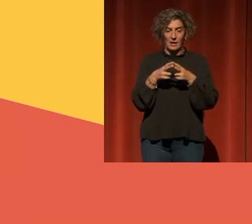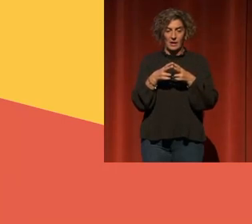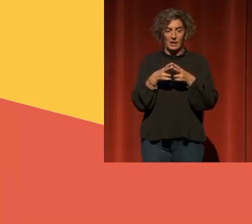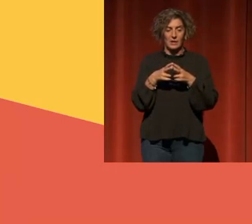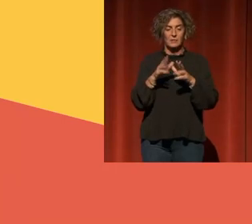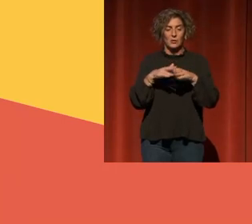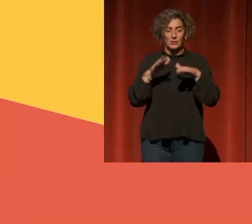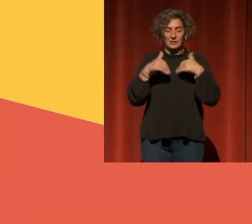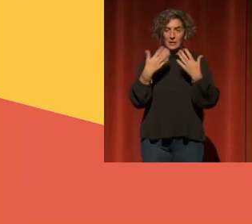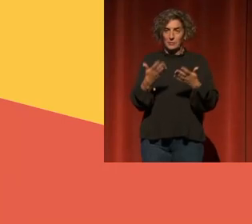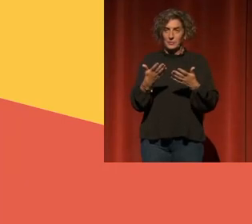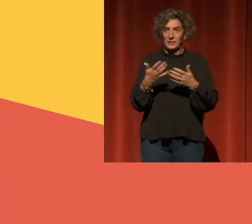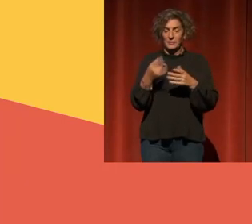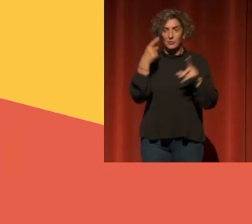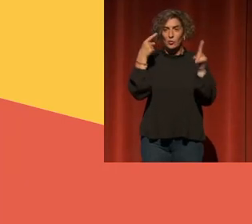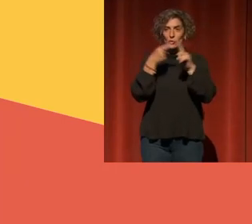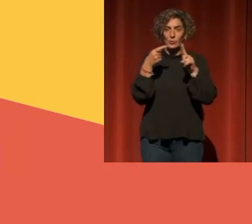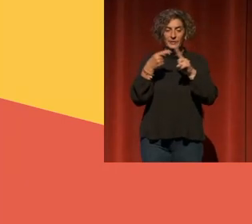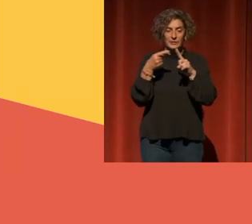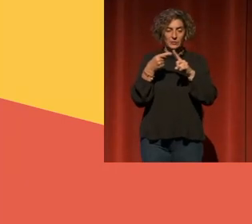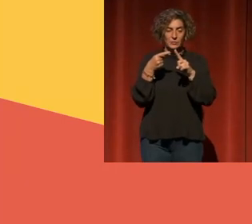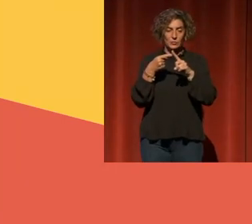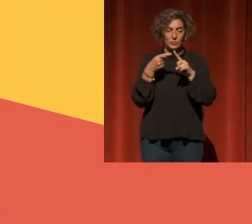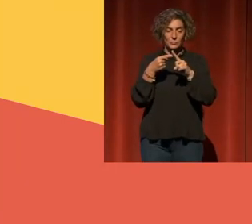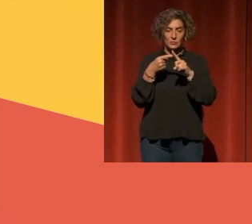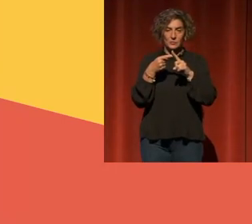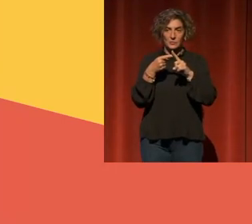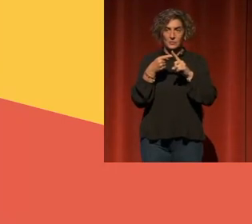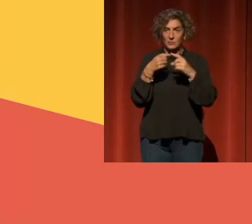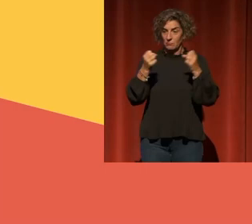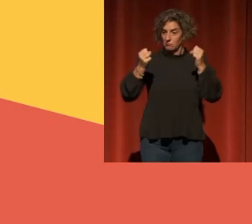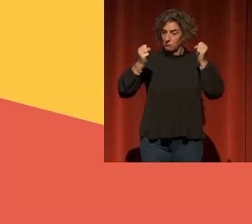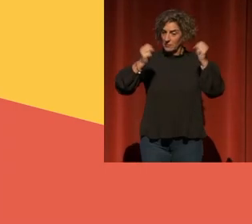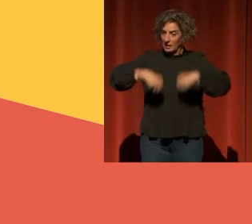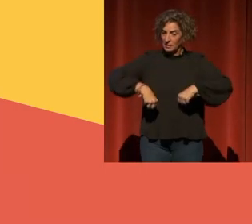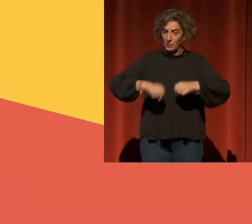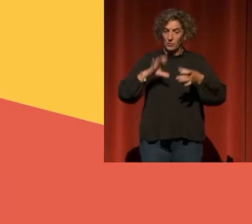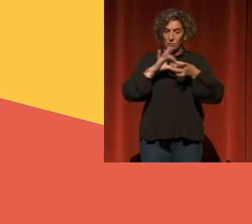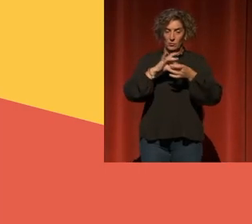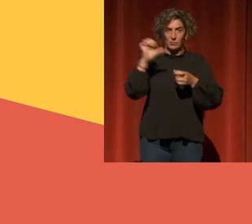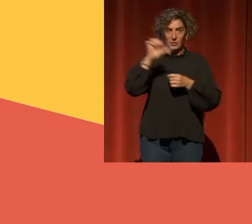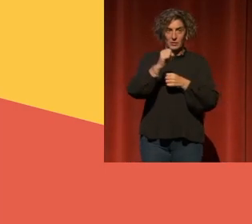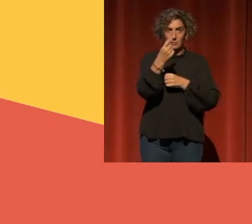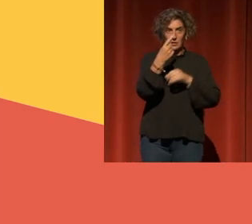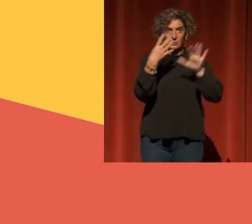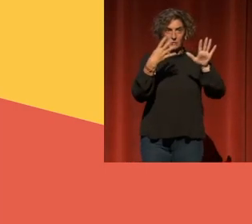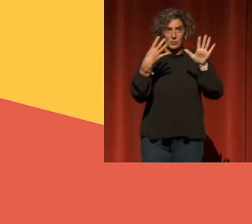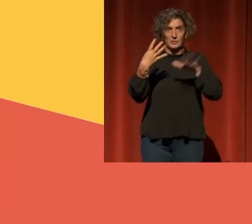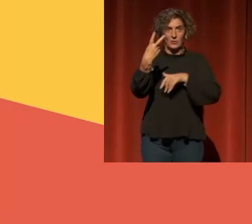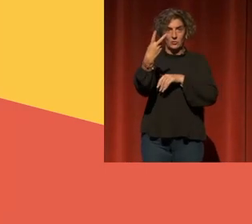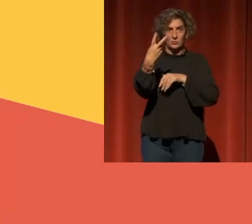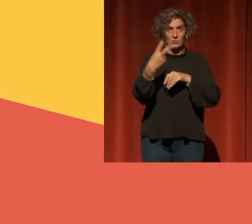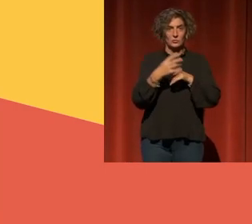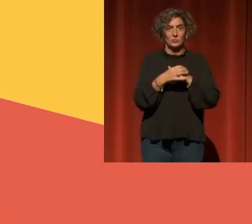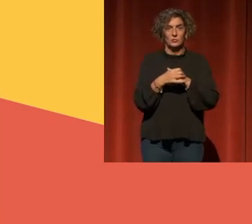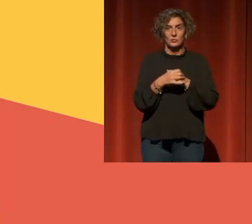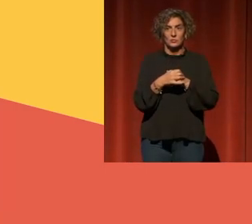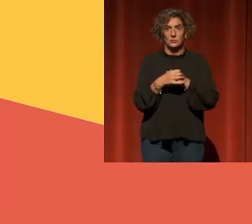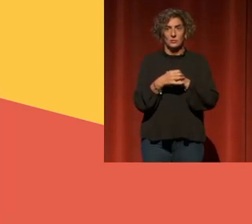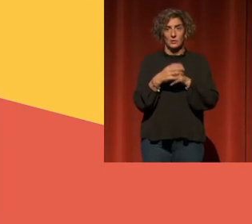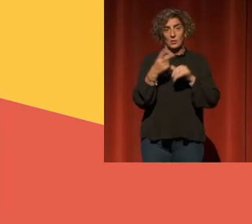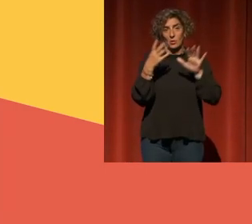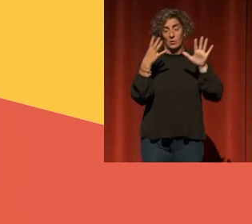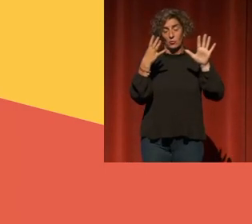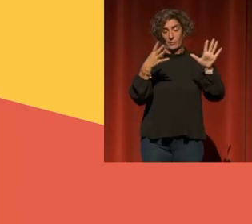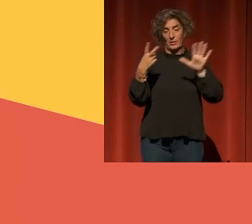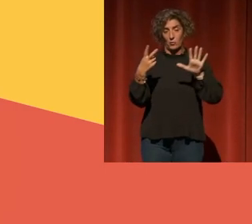encontrarlo ya como objetivo en el tratado de la Unión Europea en el año 1992 entra en vigor en 1993